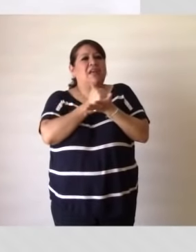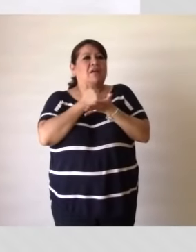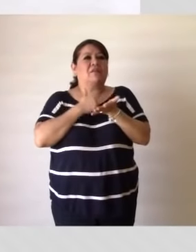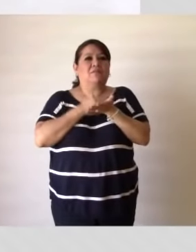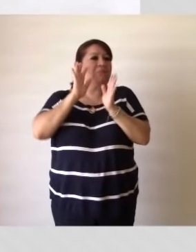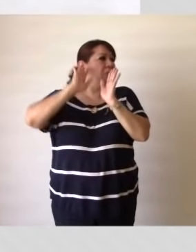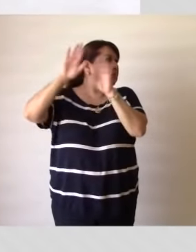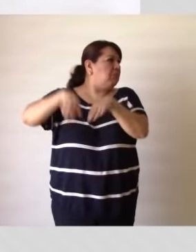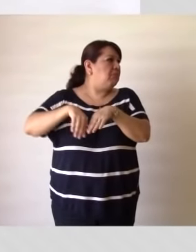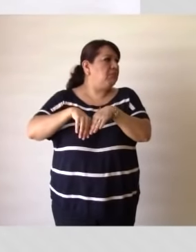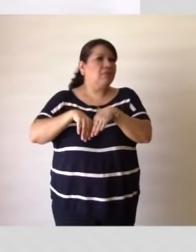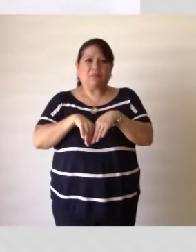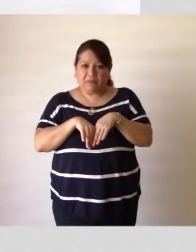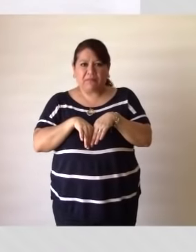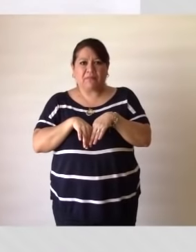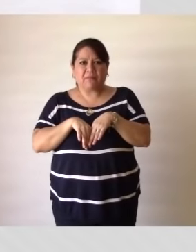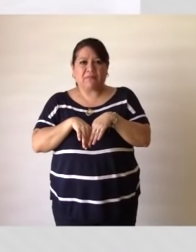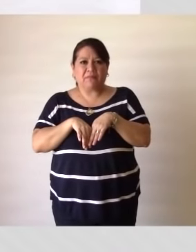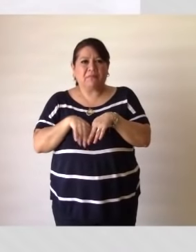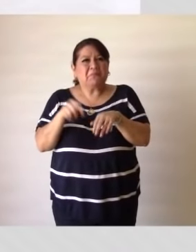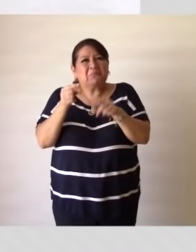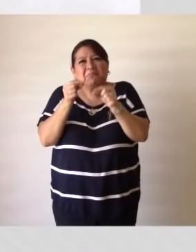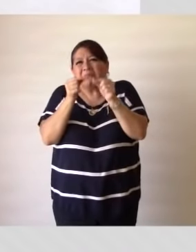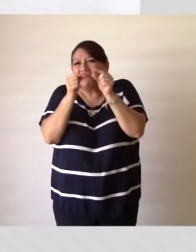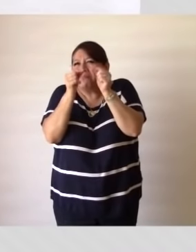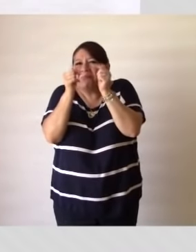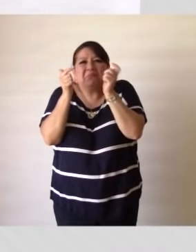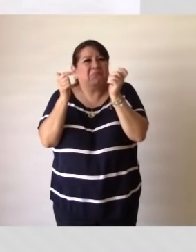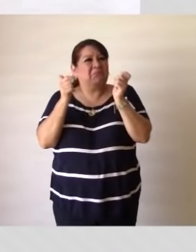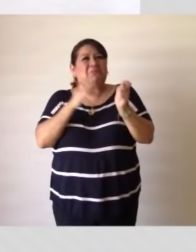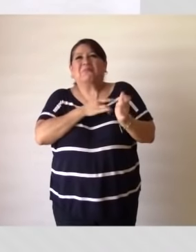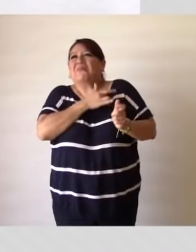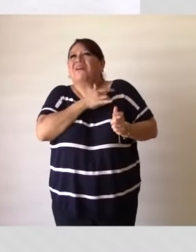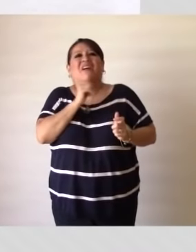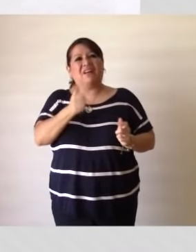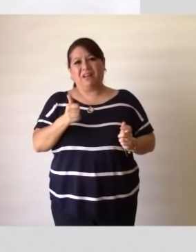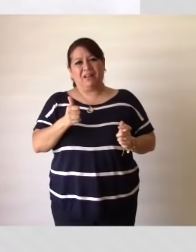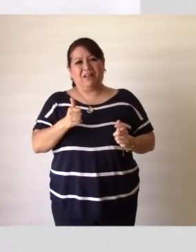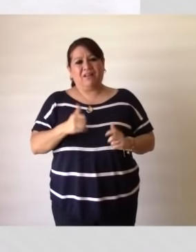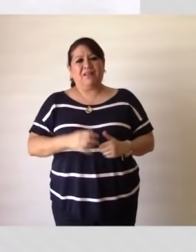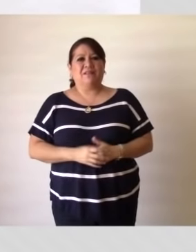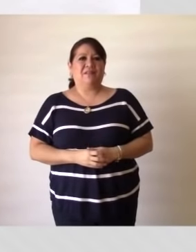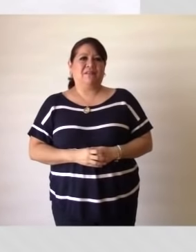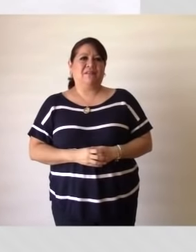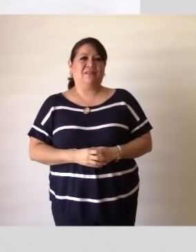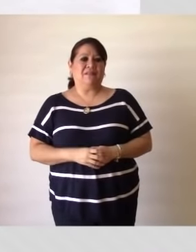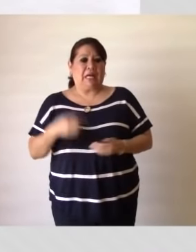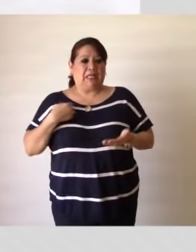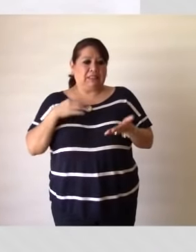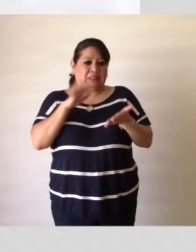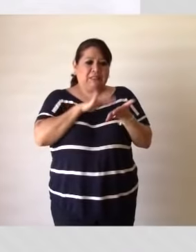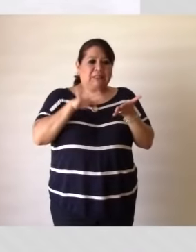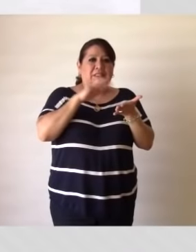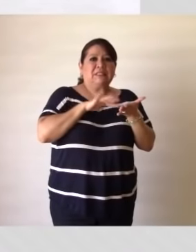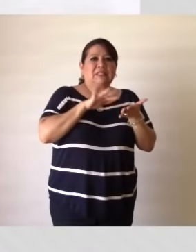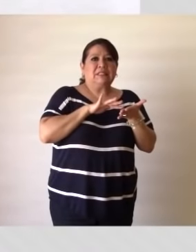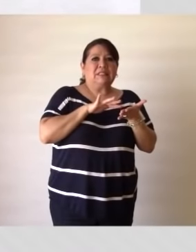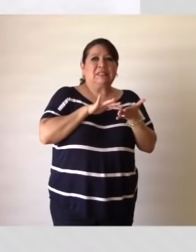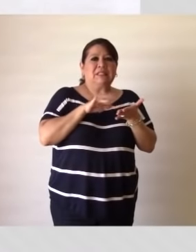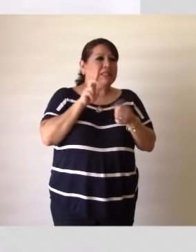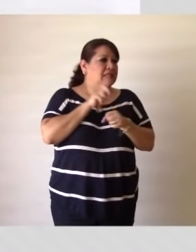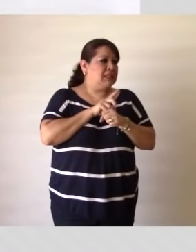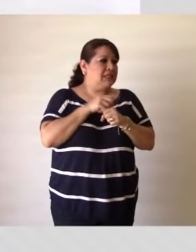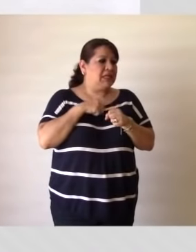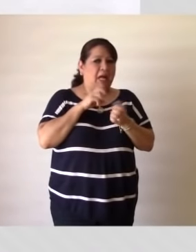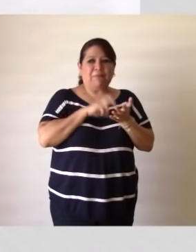en qué momento perdimos la sensibilidad hay mi lectura diaria el versículo capítulo mucho hay no está